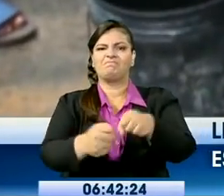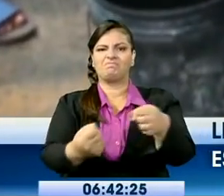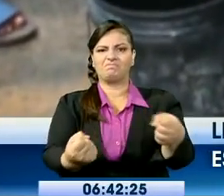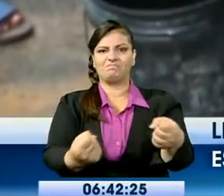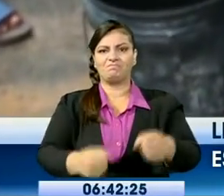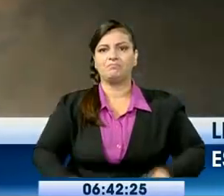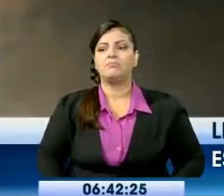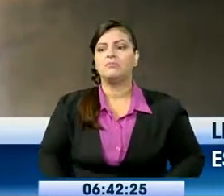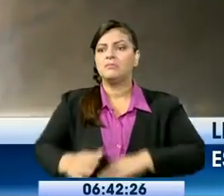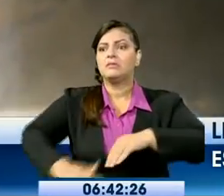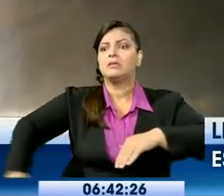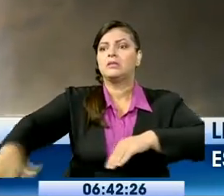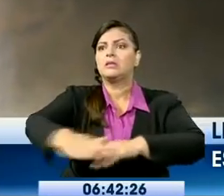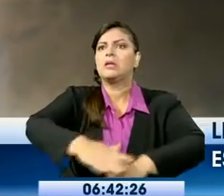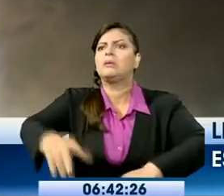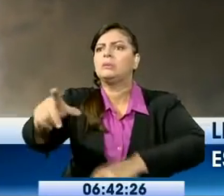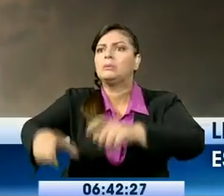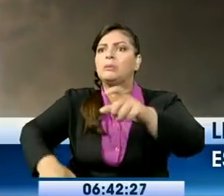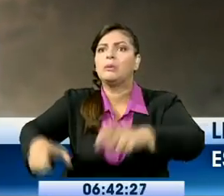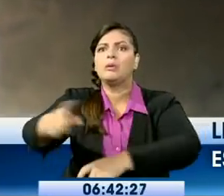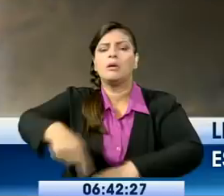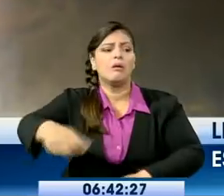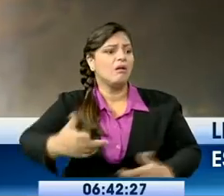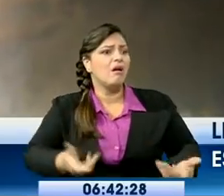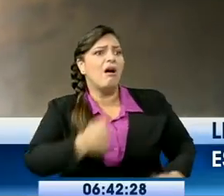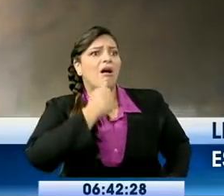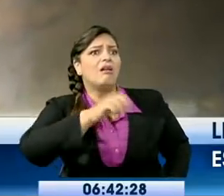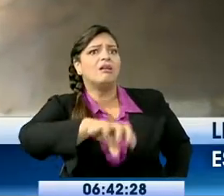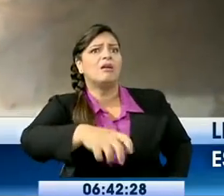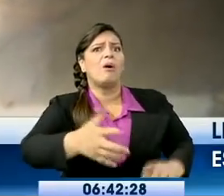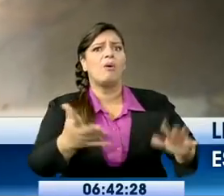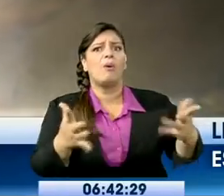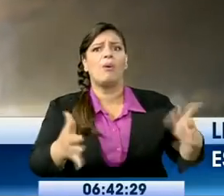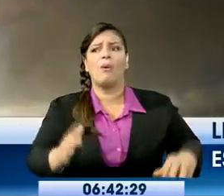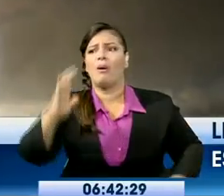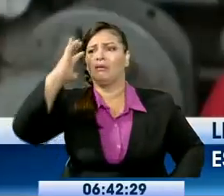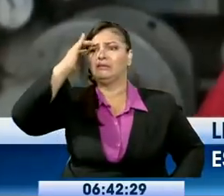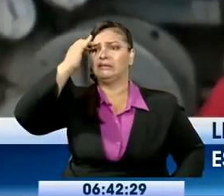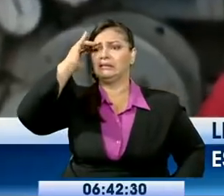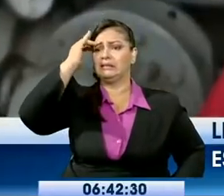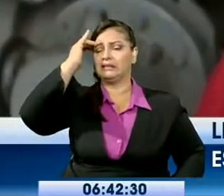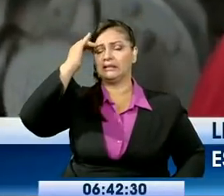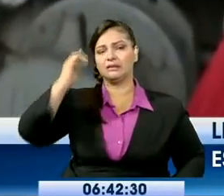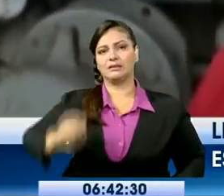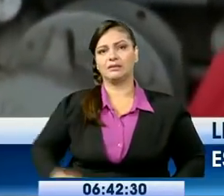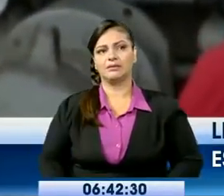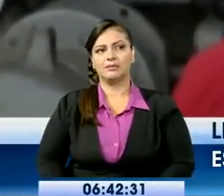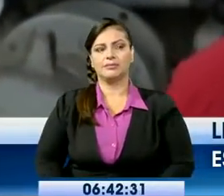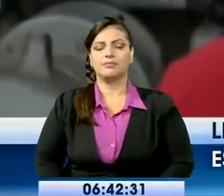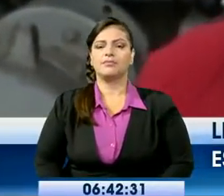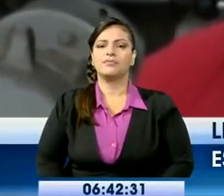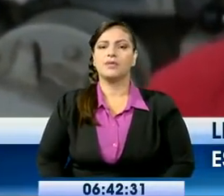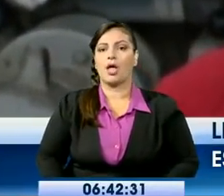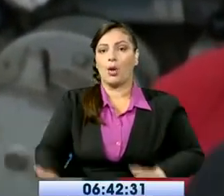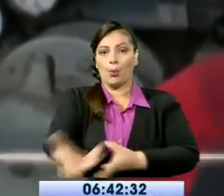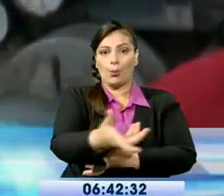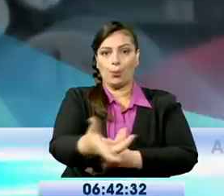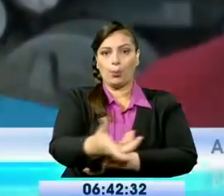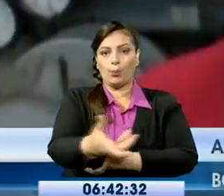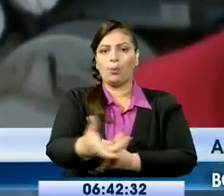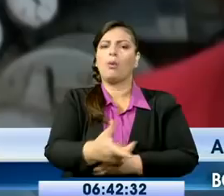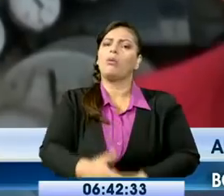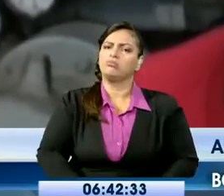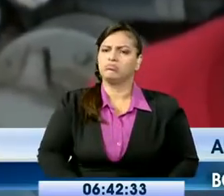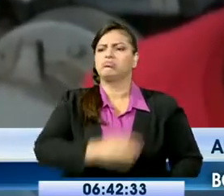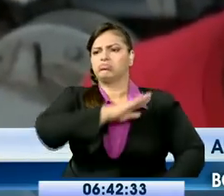vital. Elementos del cuerpo de bomberos abastecen por el momento a los lugareños. Estamos ayudando aquí a la comunidad para